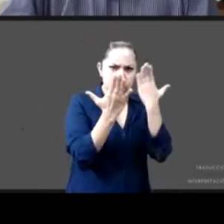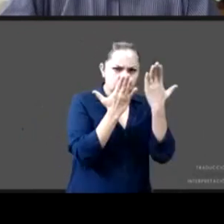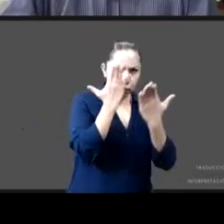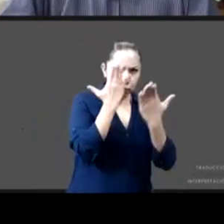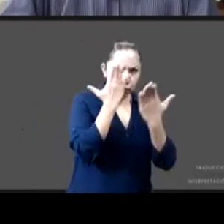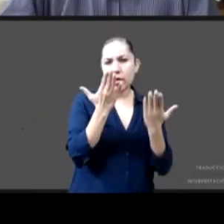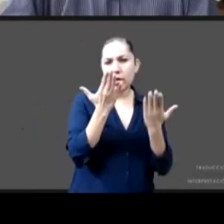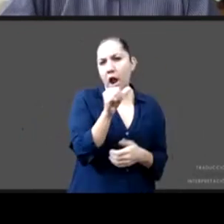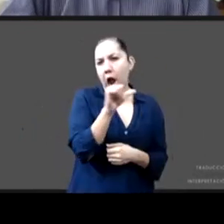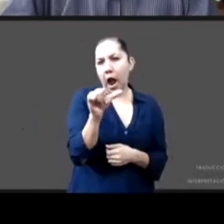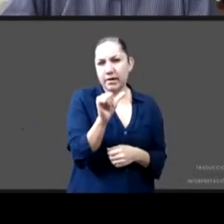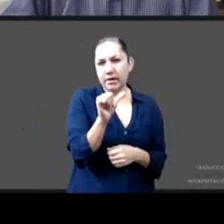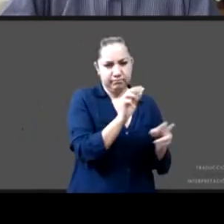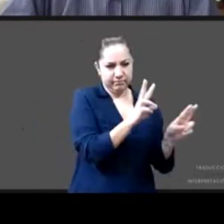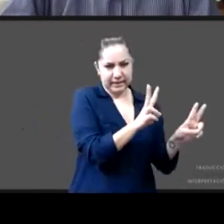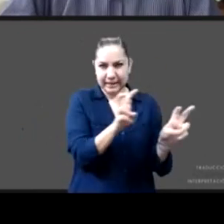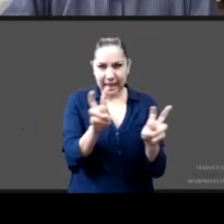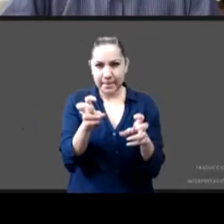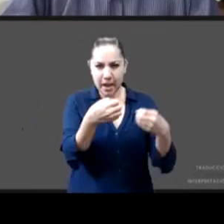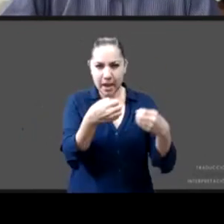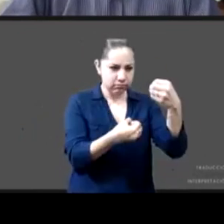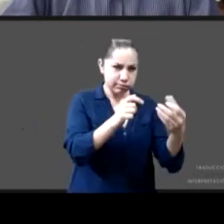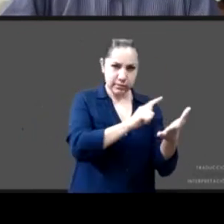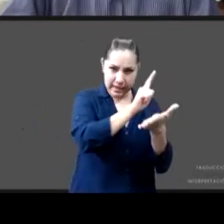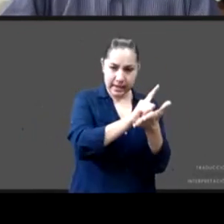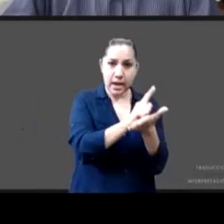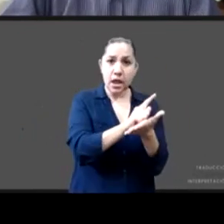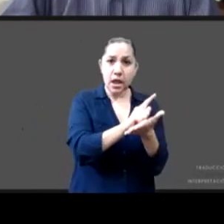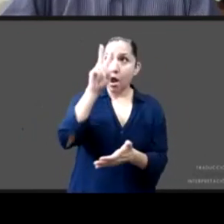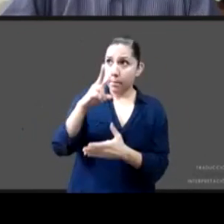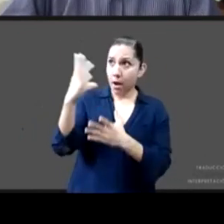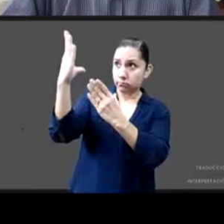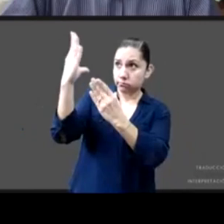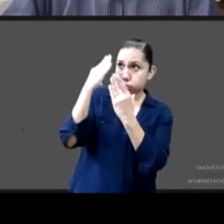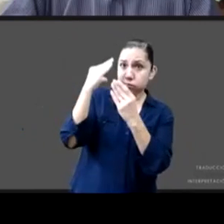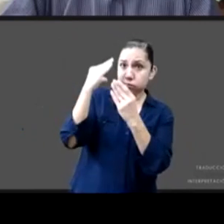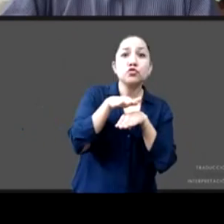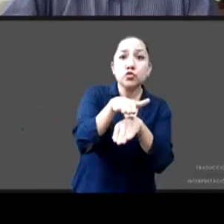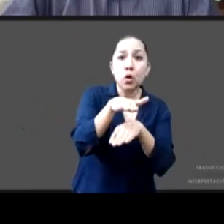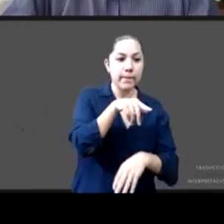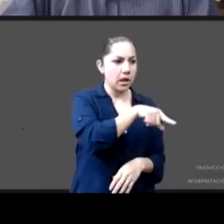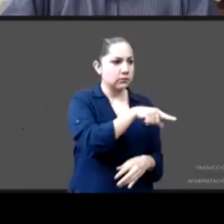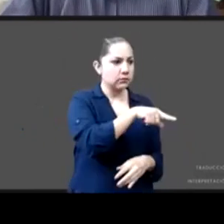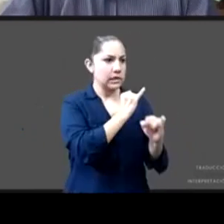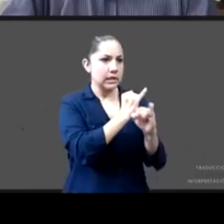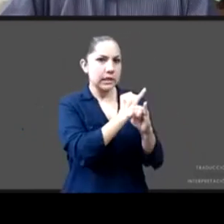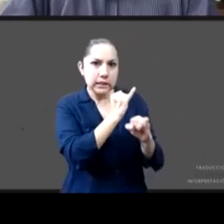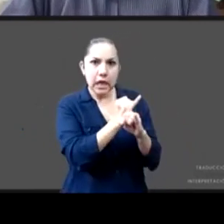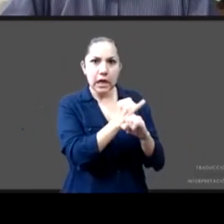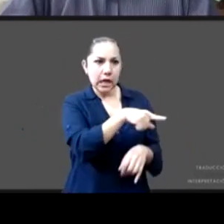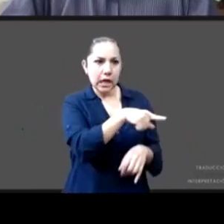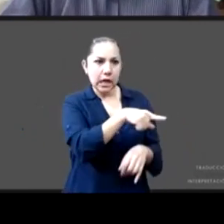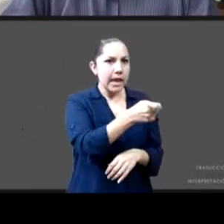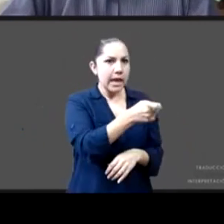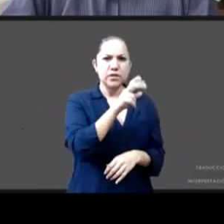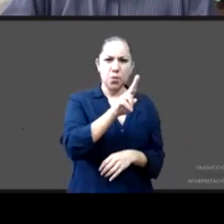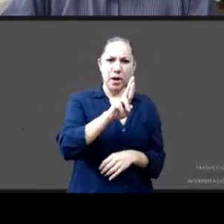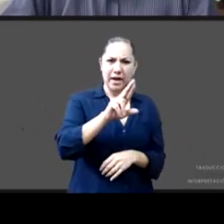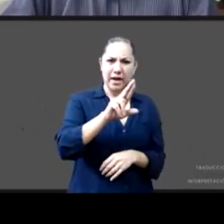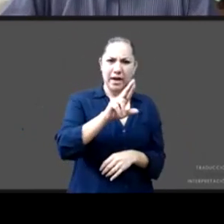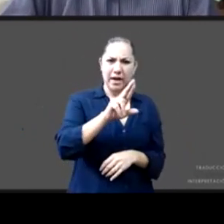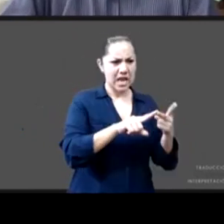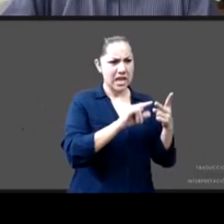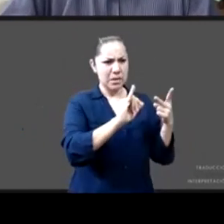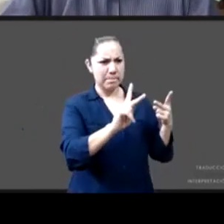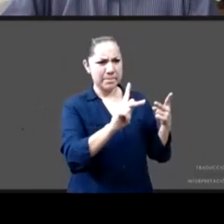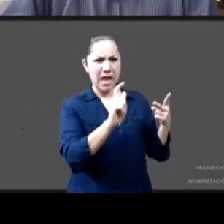jurídica, no nos enseñaron a nosotros sobre derecho informático, no nos enseñaron a nosotros qué era un IP, no nos enseñaron qué era una URL, no nos enseñaron qué